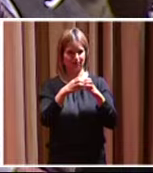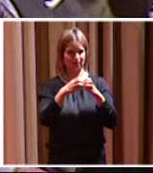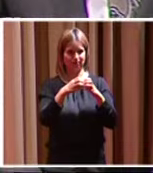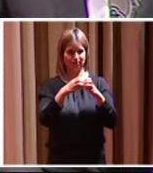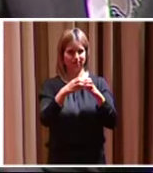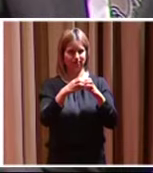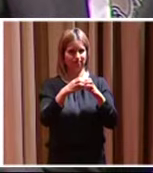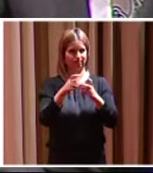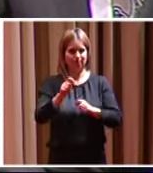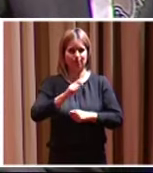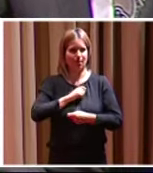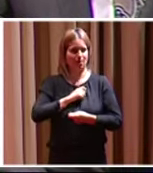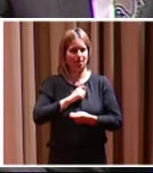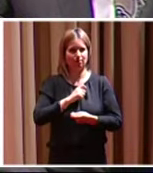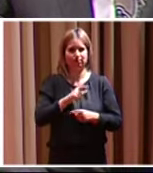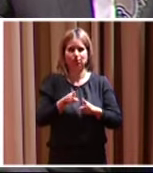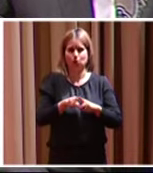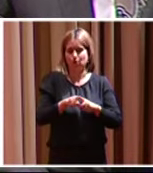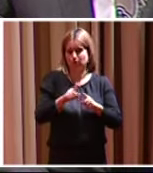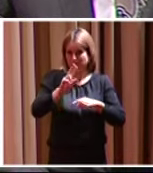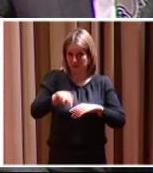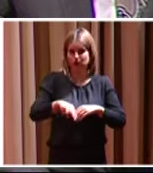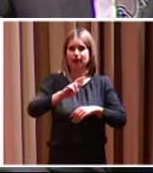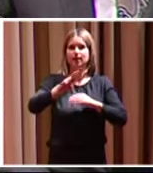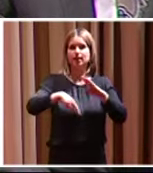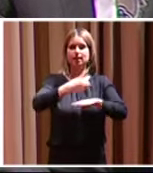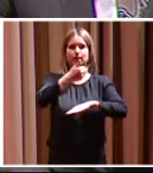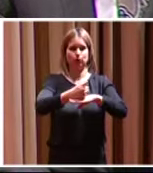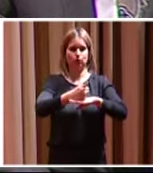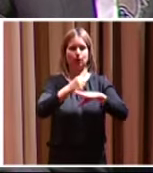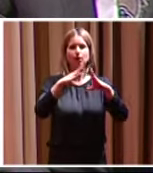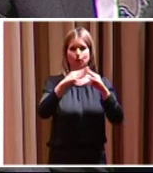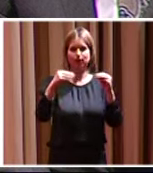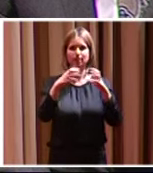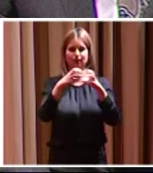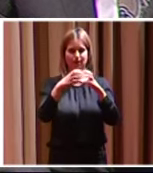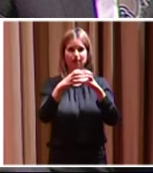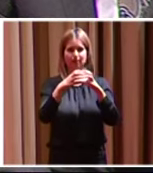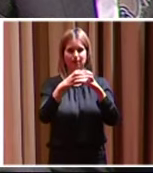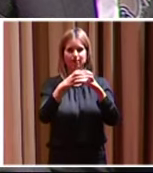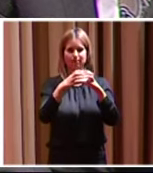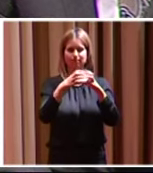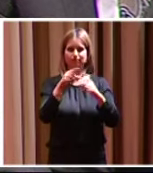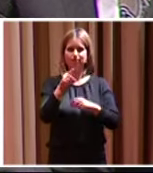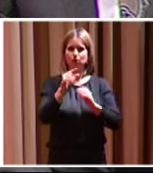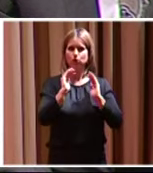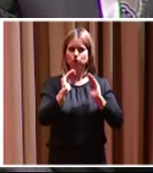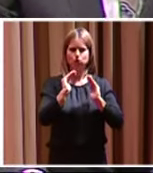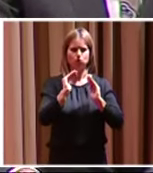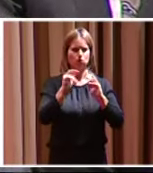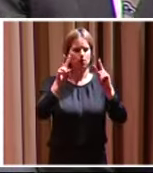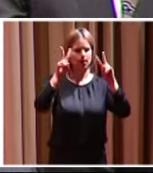nos inspira como ex rectora de la Universidad de Granada, destacando su contribución a